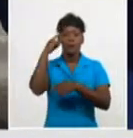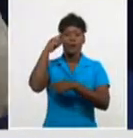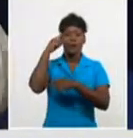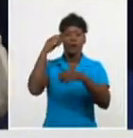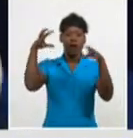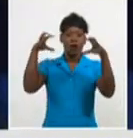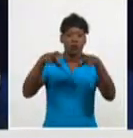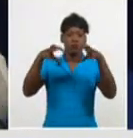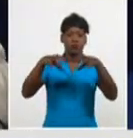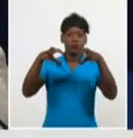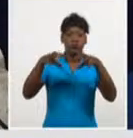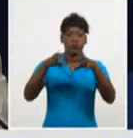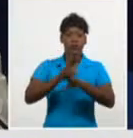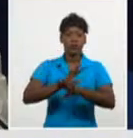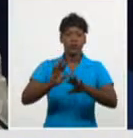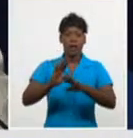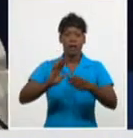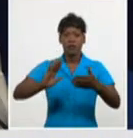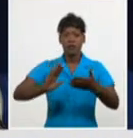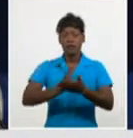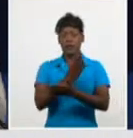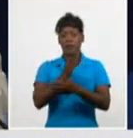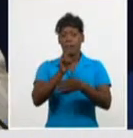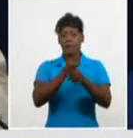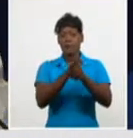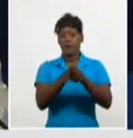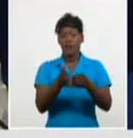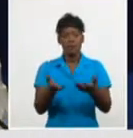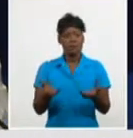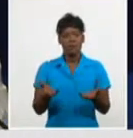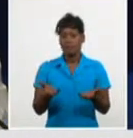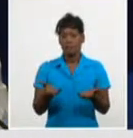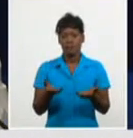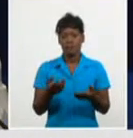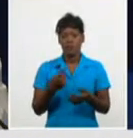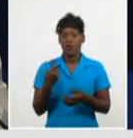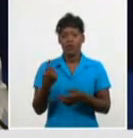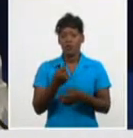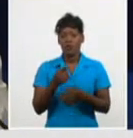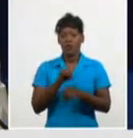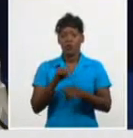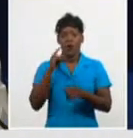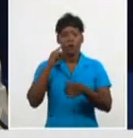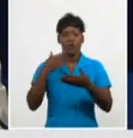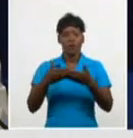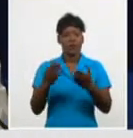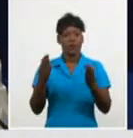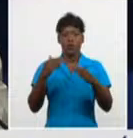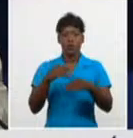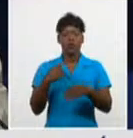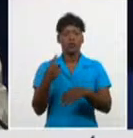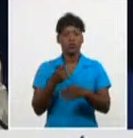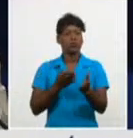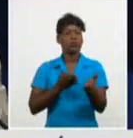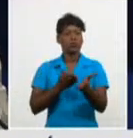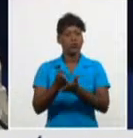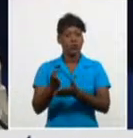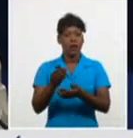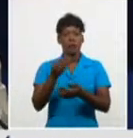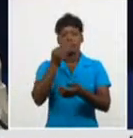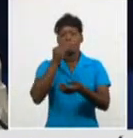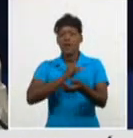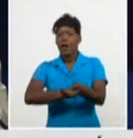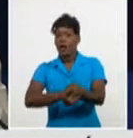ejemplo en Cuba está lloviendo en estos momentos, y bueno, eso arrastra el virus. No, tenemos que seguir utilizando las soluciones